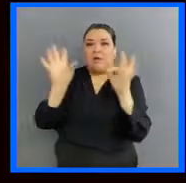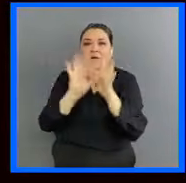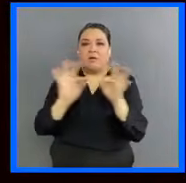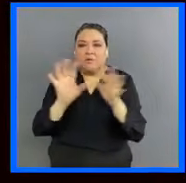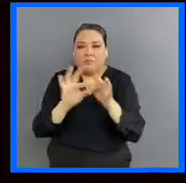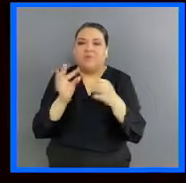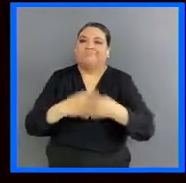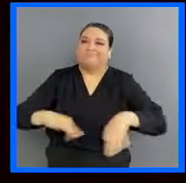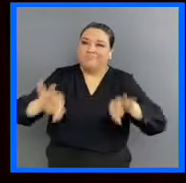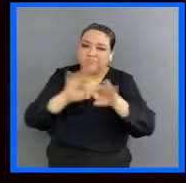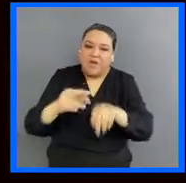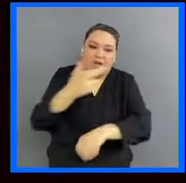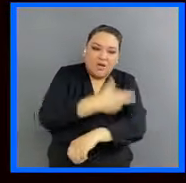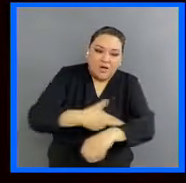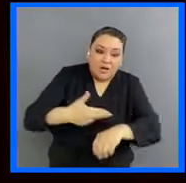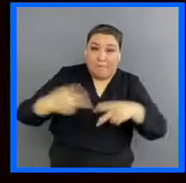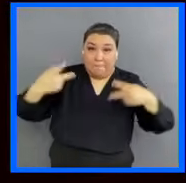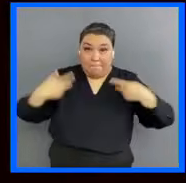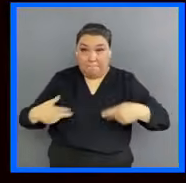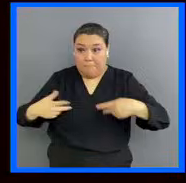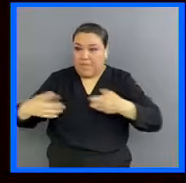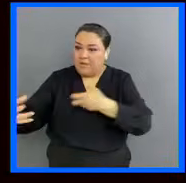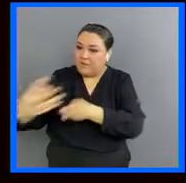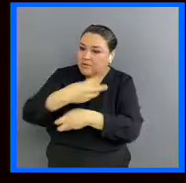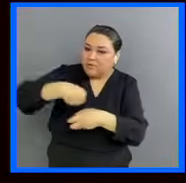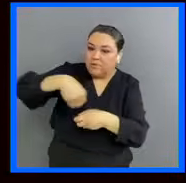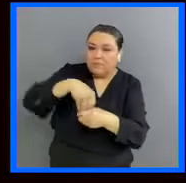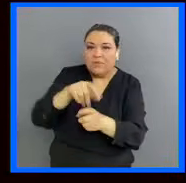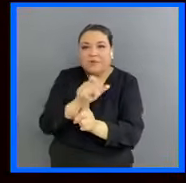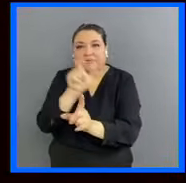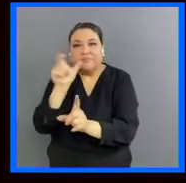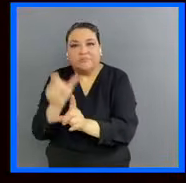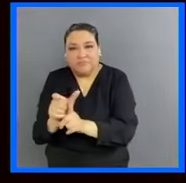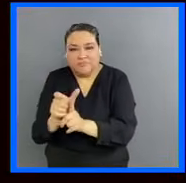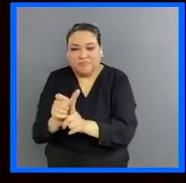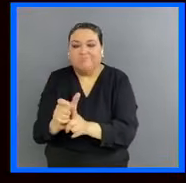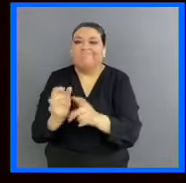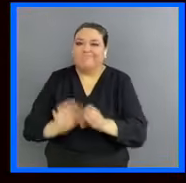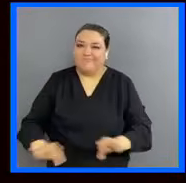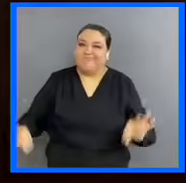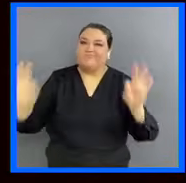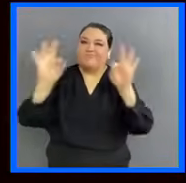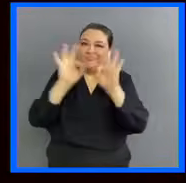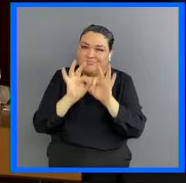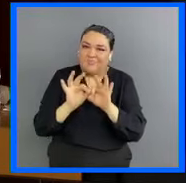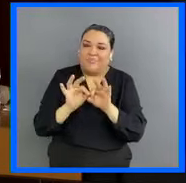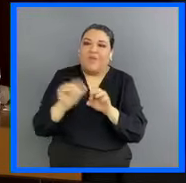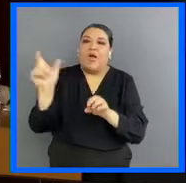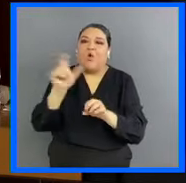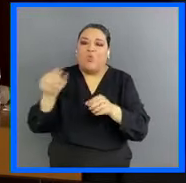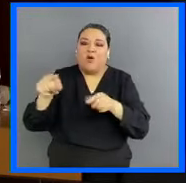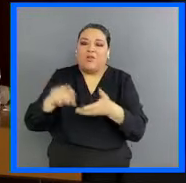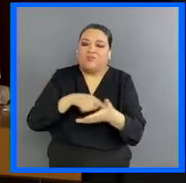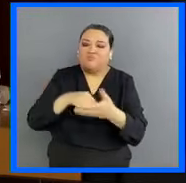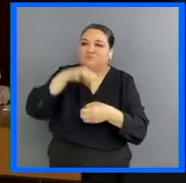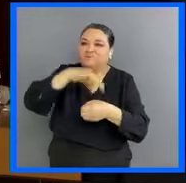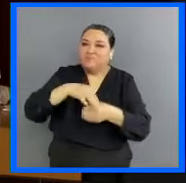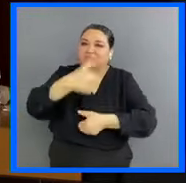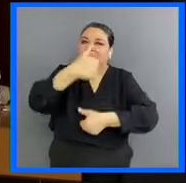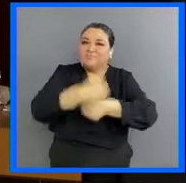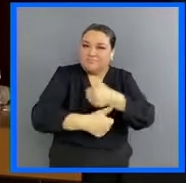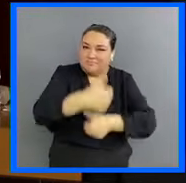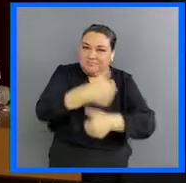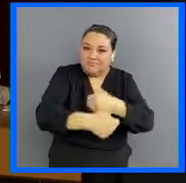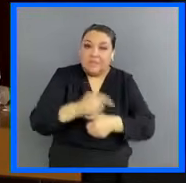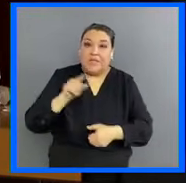medidas de inclusión y protección en el caso particular de los procesos electorales en México. Ejemplificó